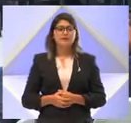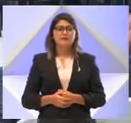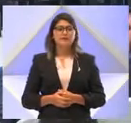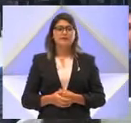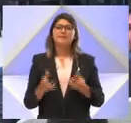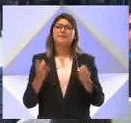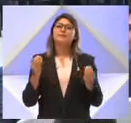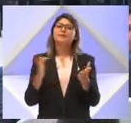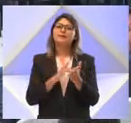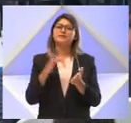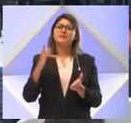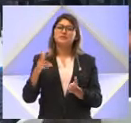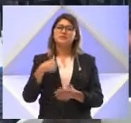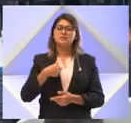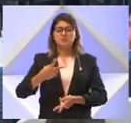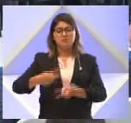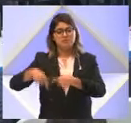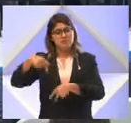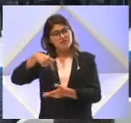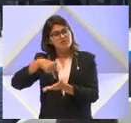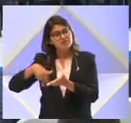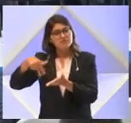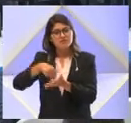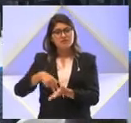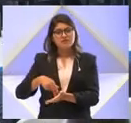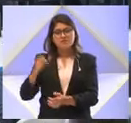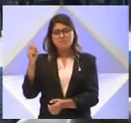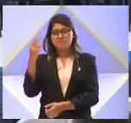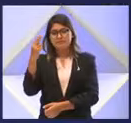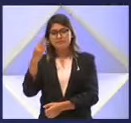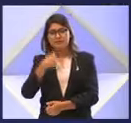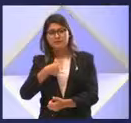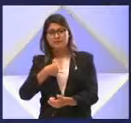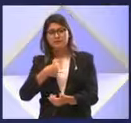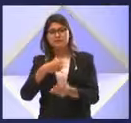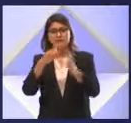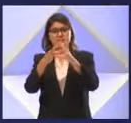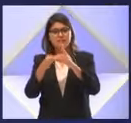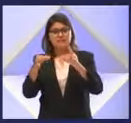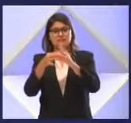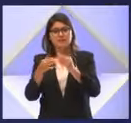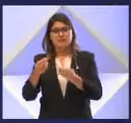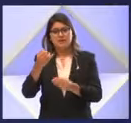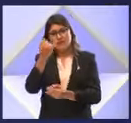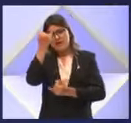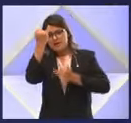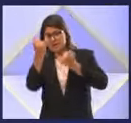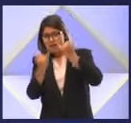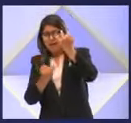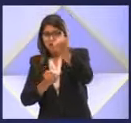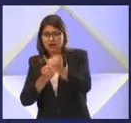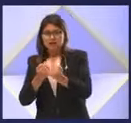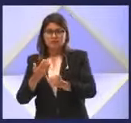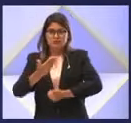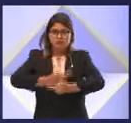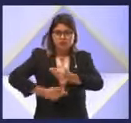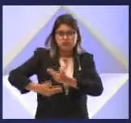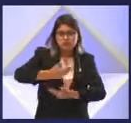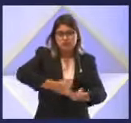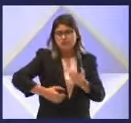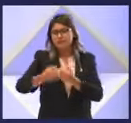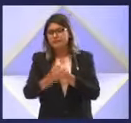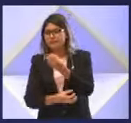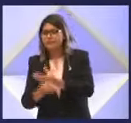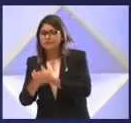muchas gracias es un privilegio poder dirigirme a ustedes y compartir algunas ideas sobre como los satélites pueden